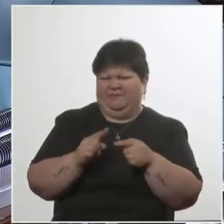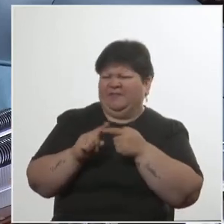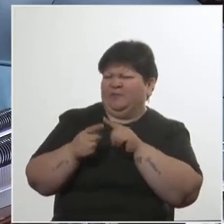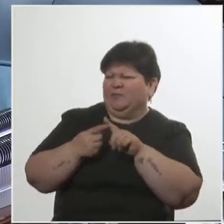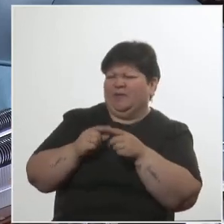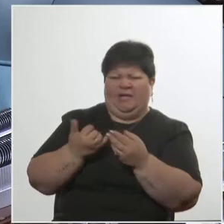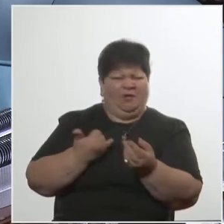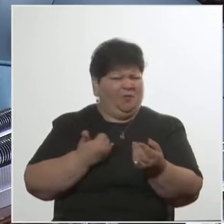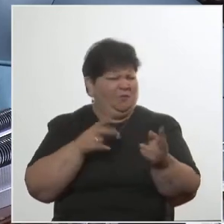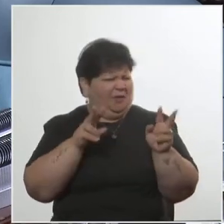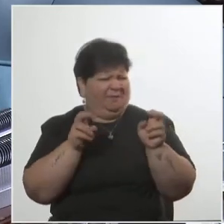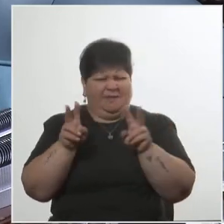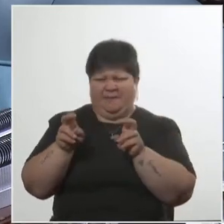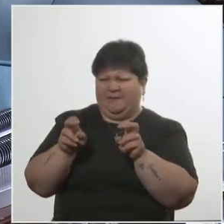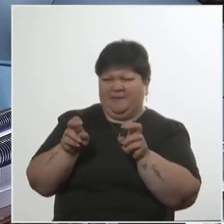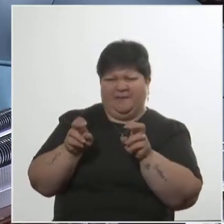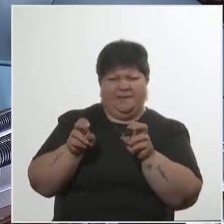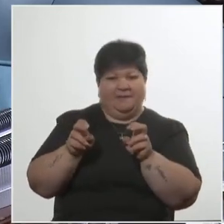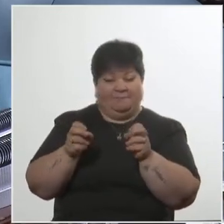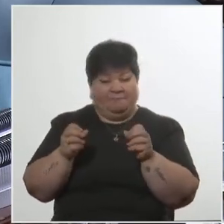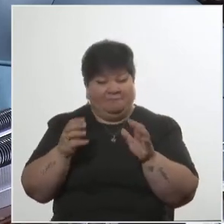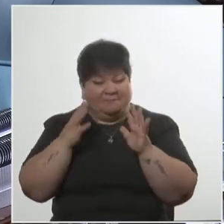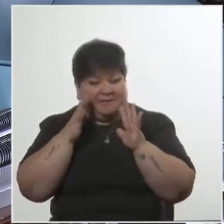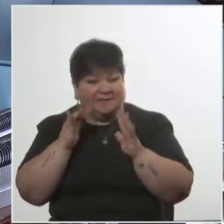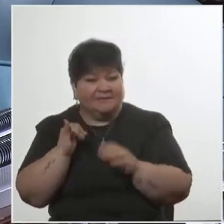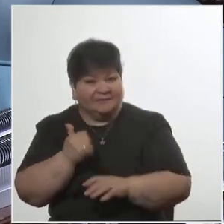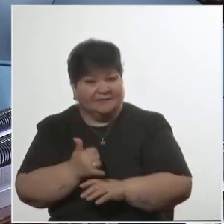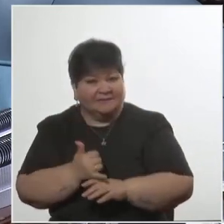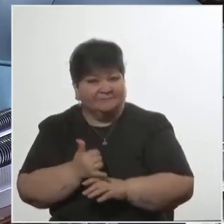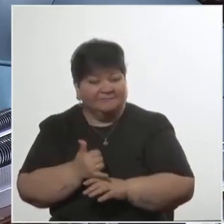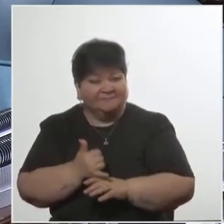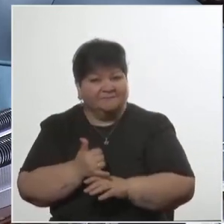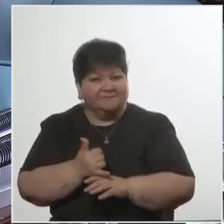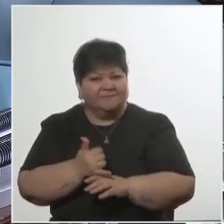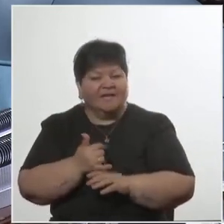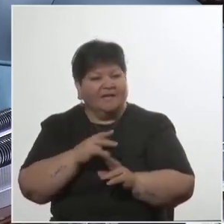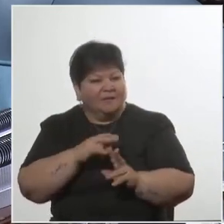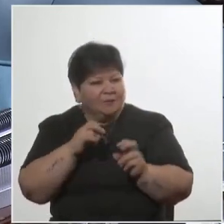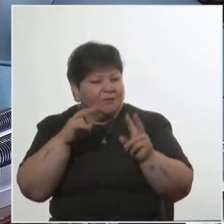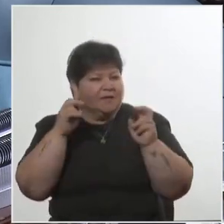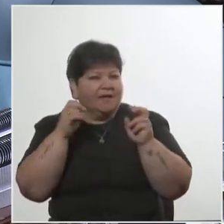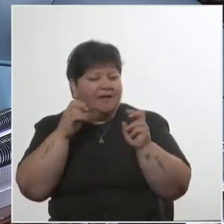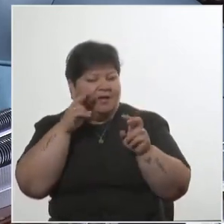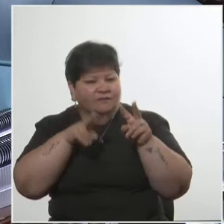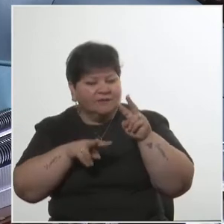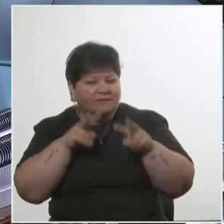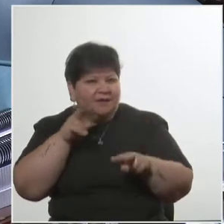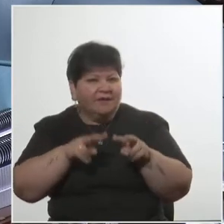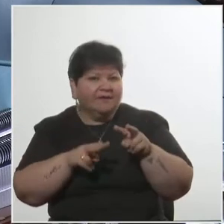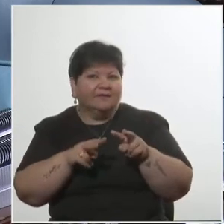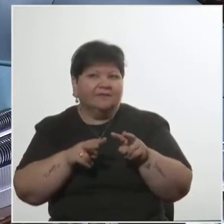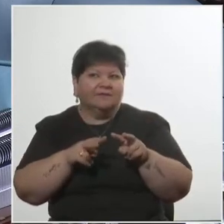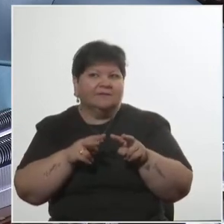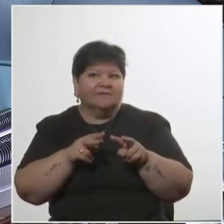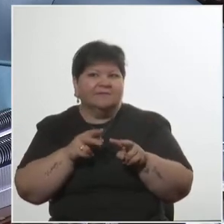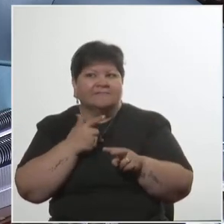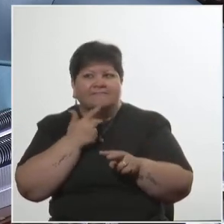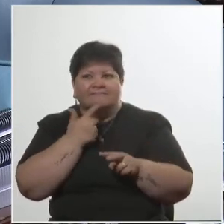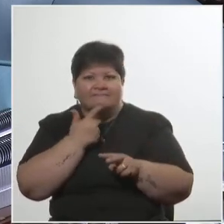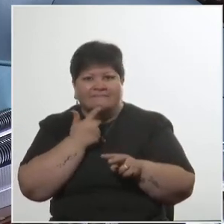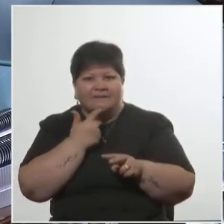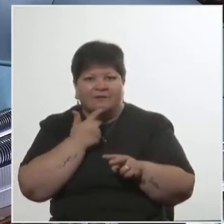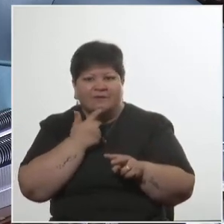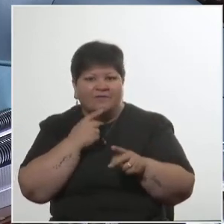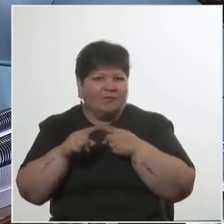puede vincular un tema con el otro bueno parecería que sí se vincula hay que ver y estudiar y sospechar de cuáles son